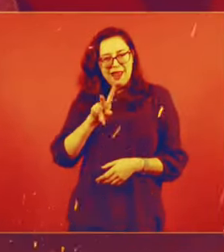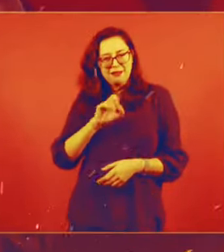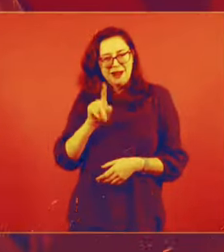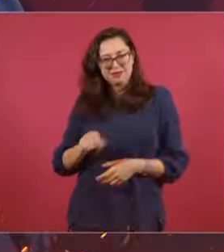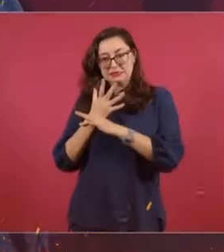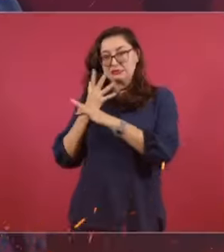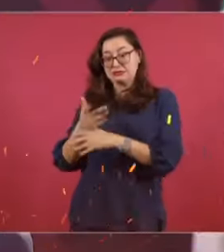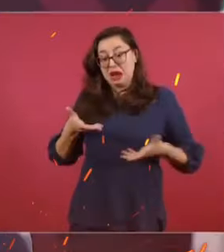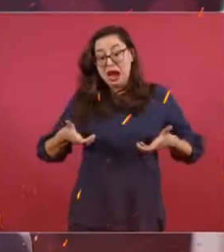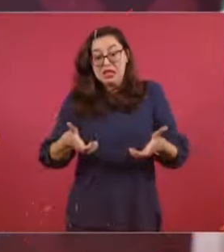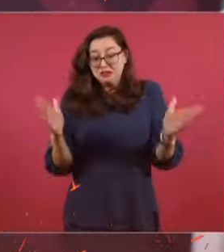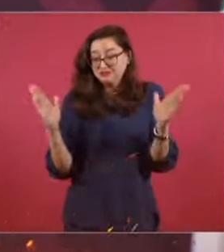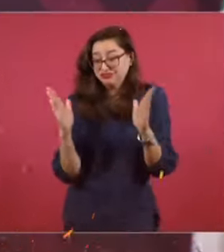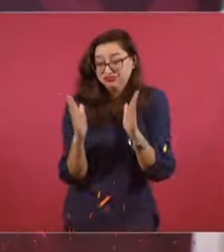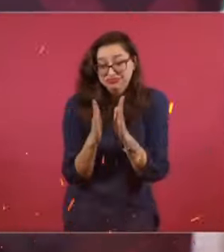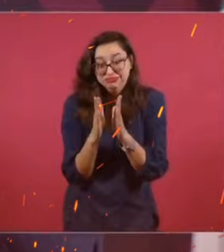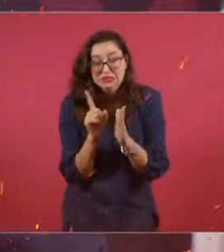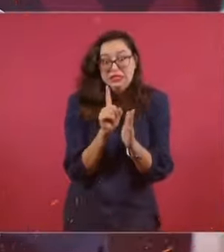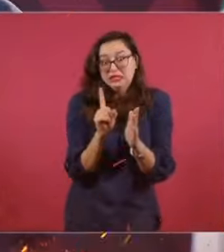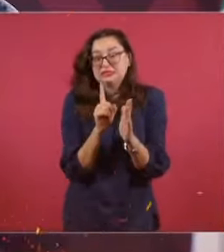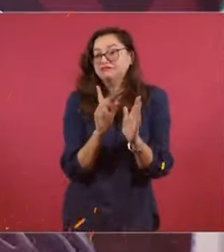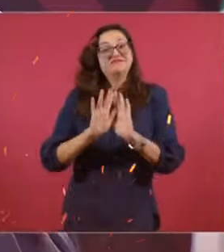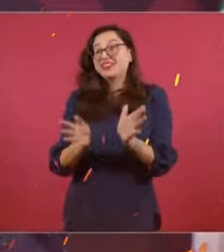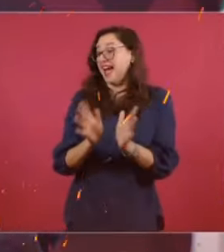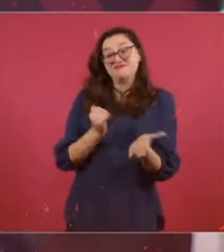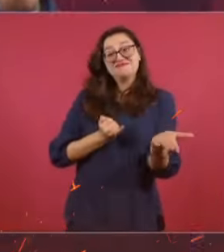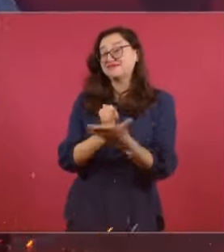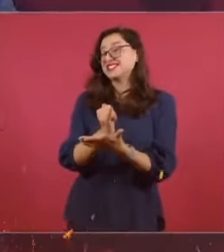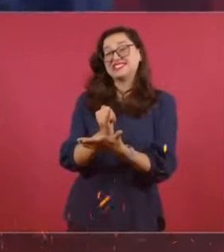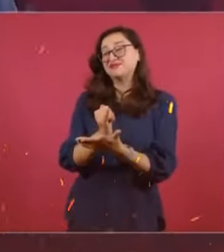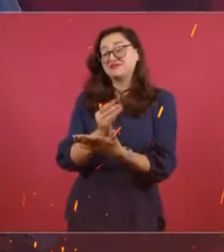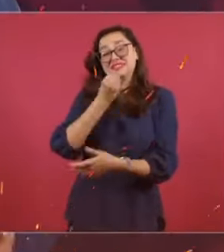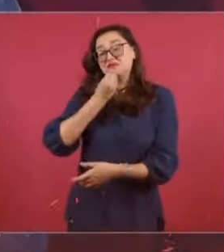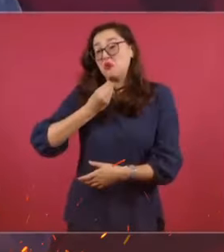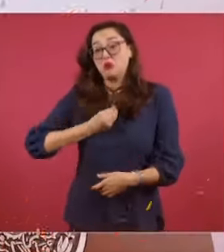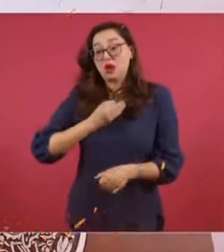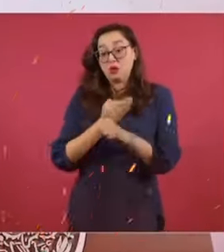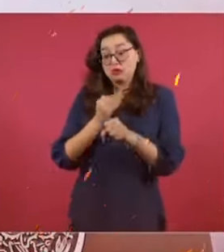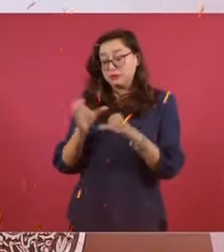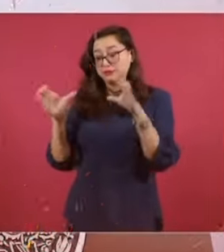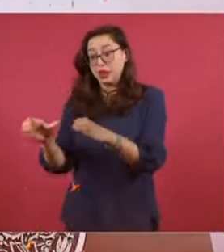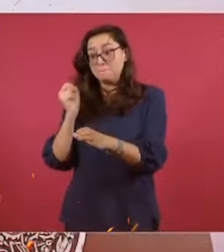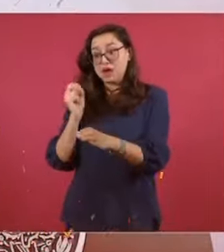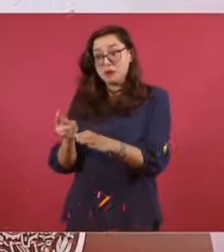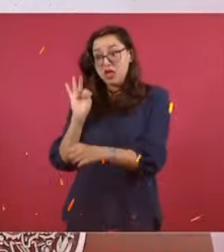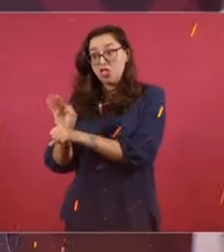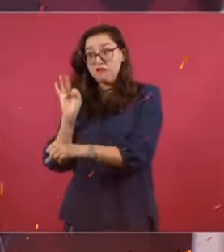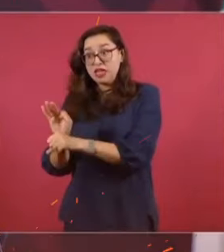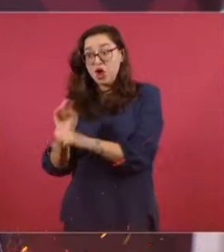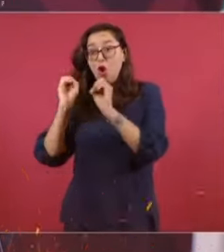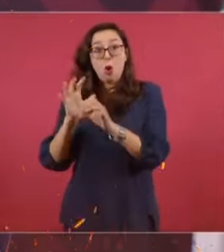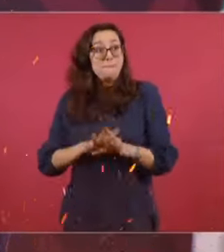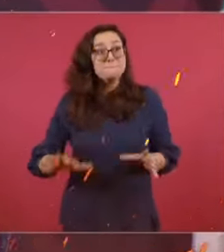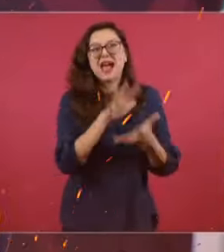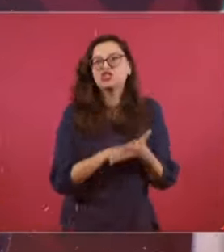medio. Entre defender los intereses de una minoría privilegiada o defender los intereses del pueblo de